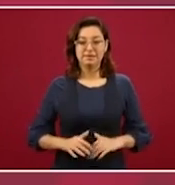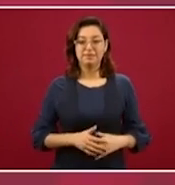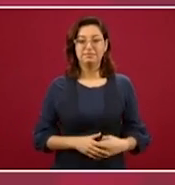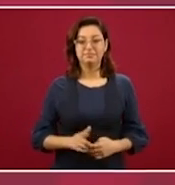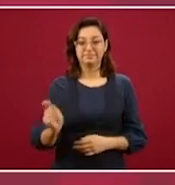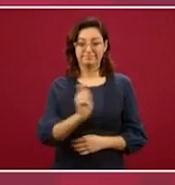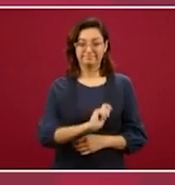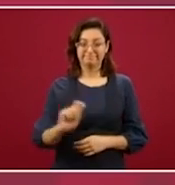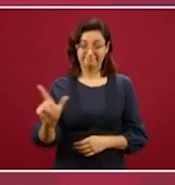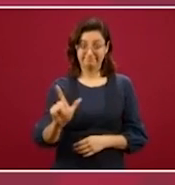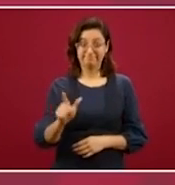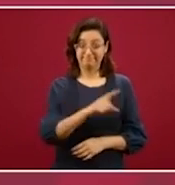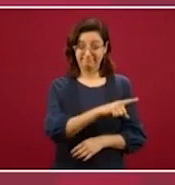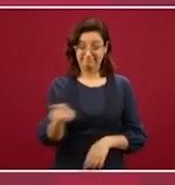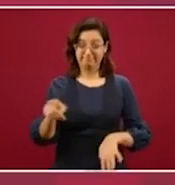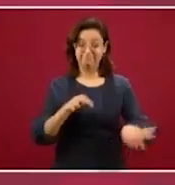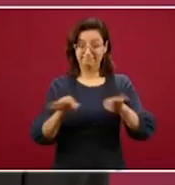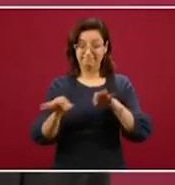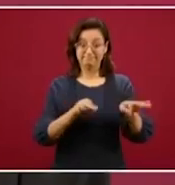Profesionalismo